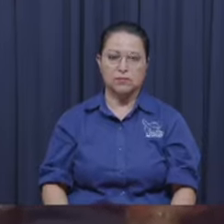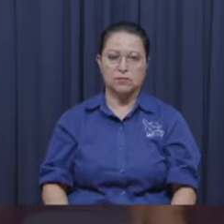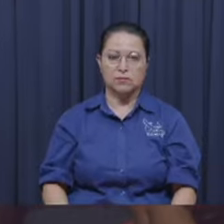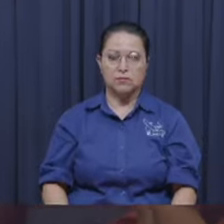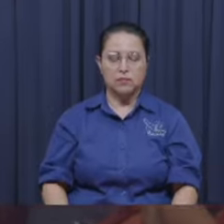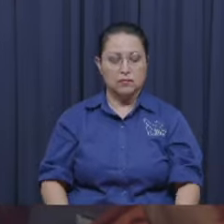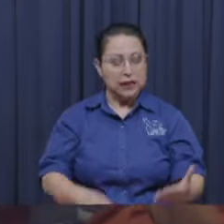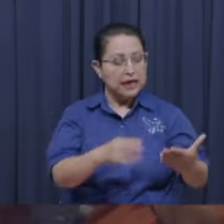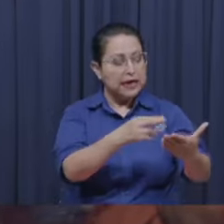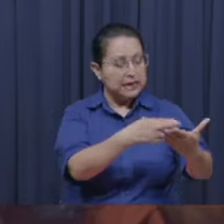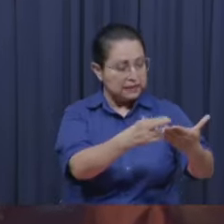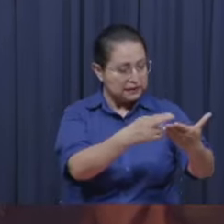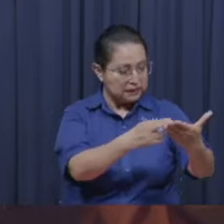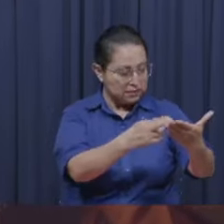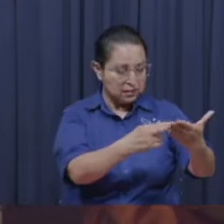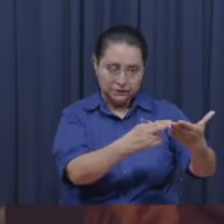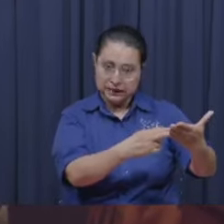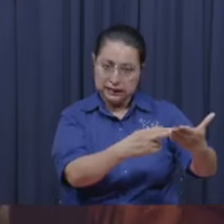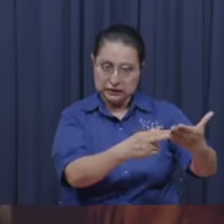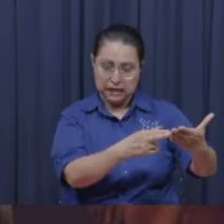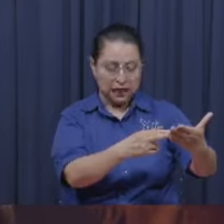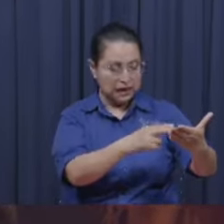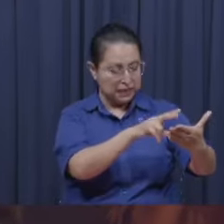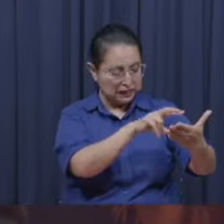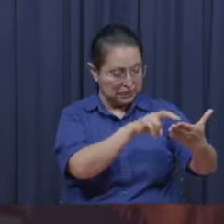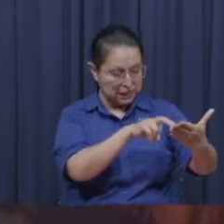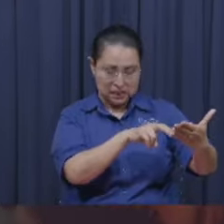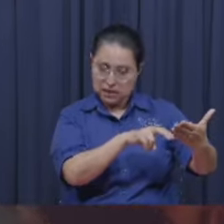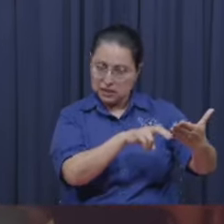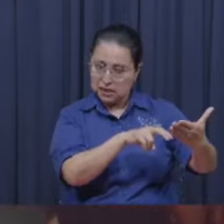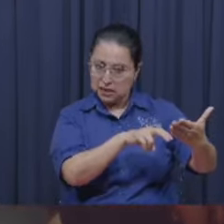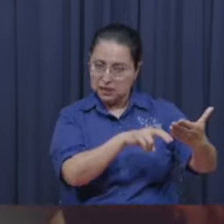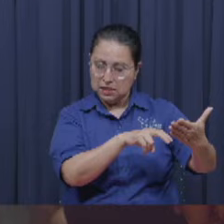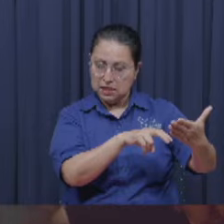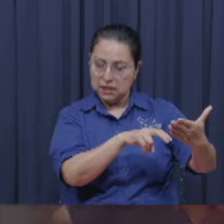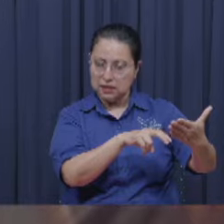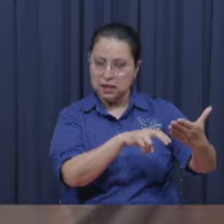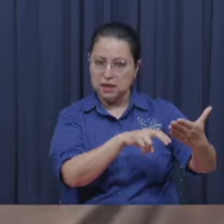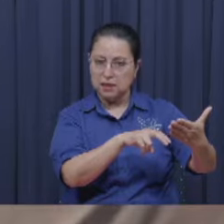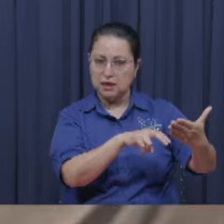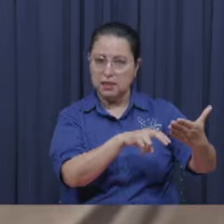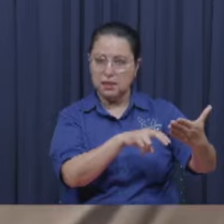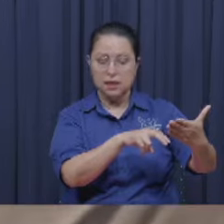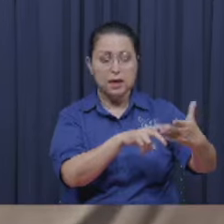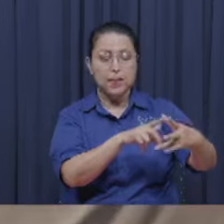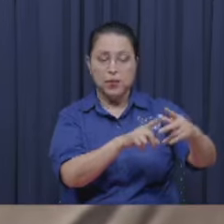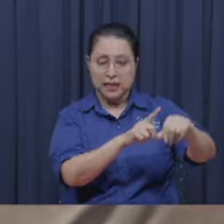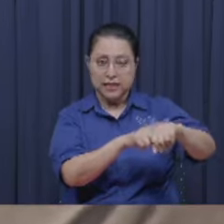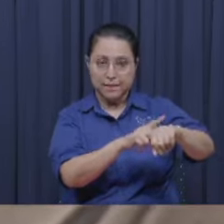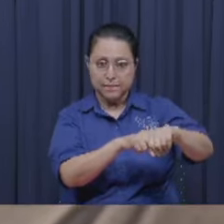yo veo aquí unas cosas complicadas, hermano, con la línea de tiempo que estamos viviendo.